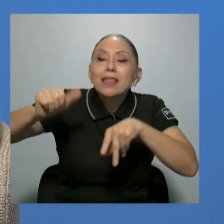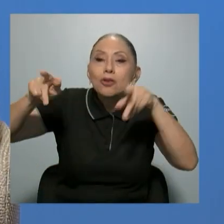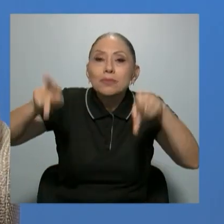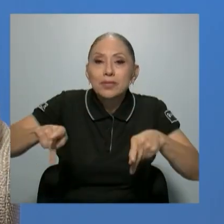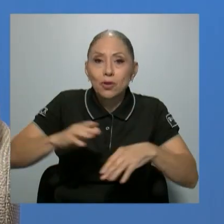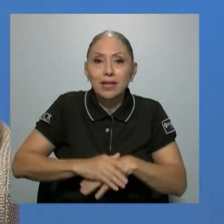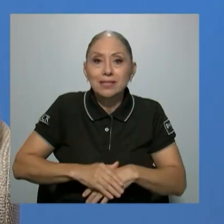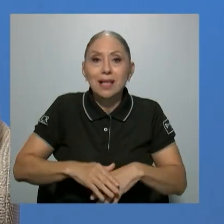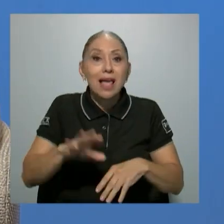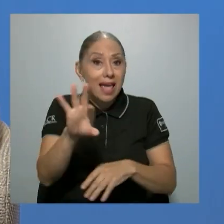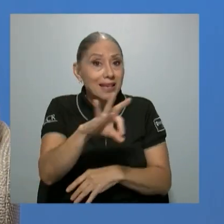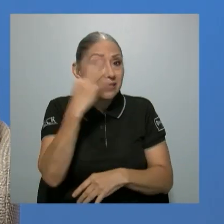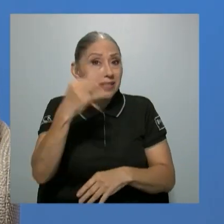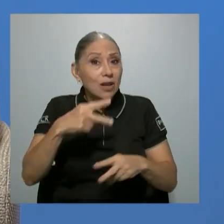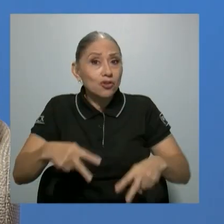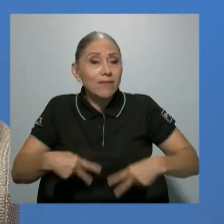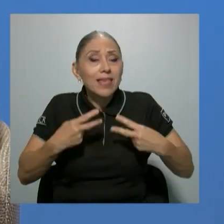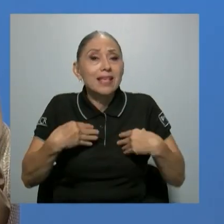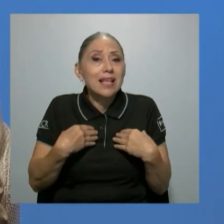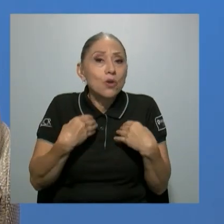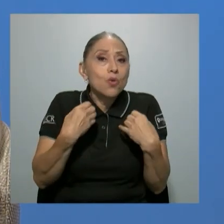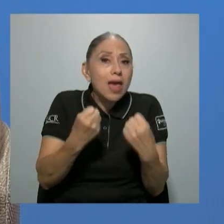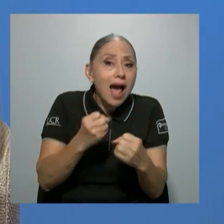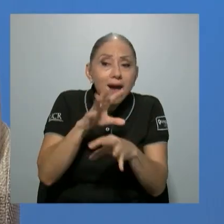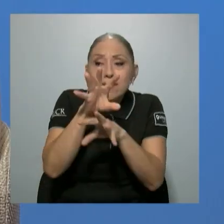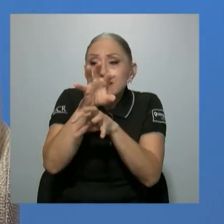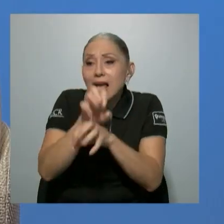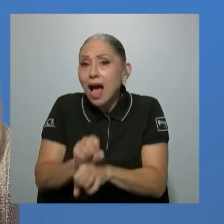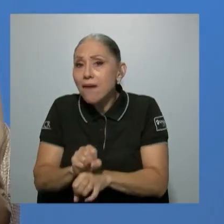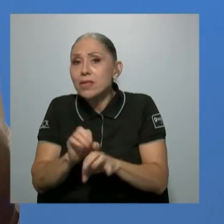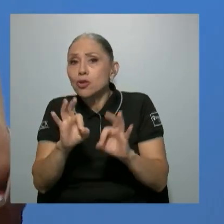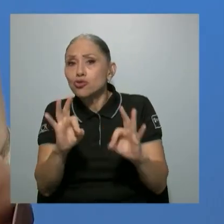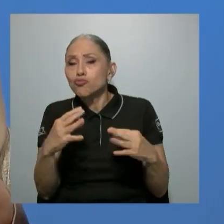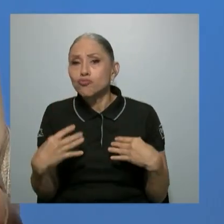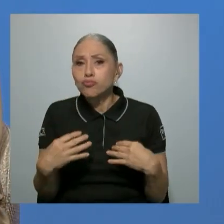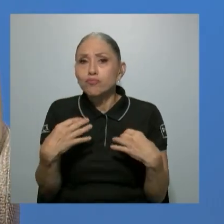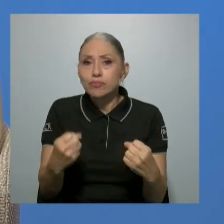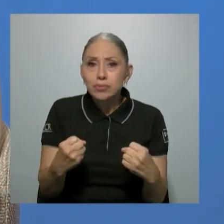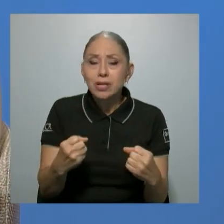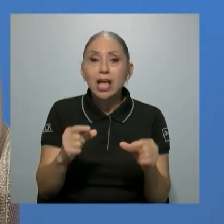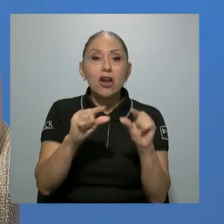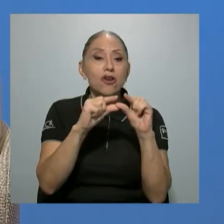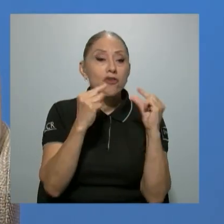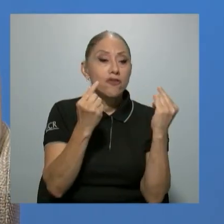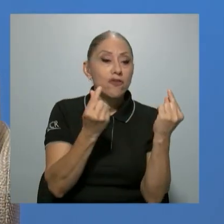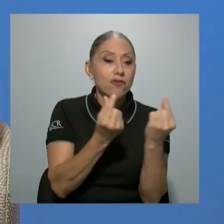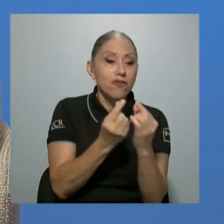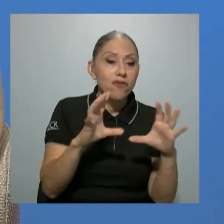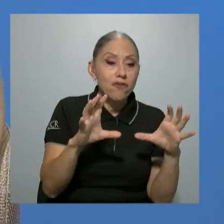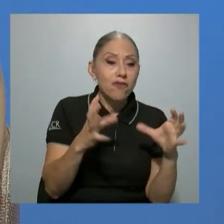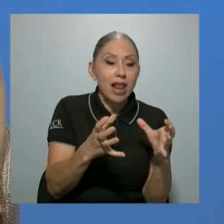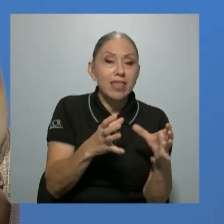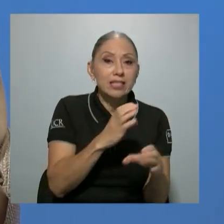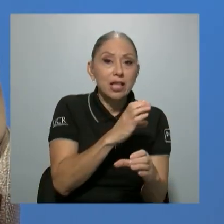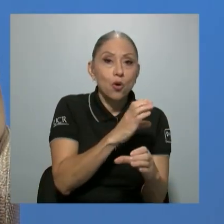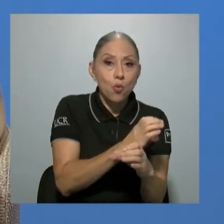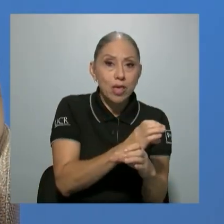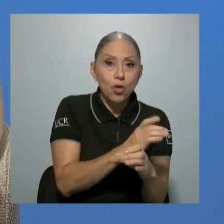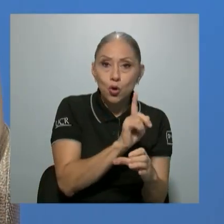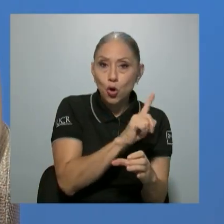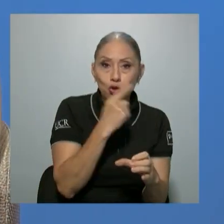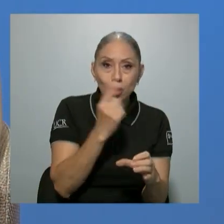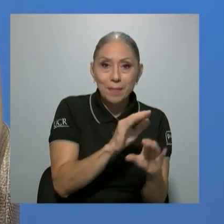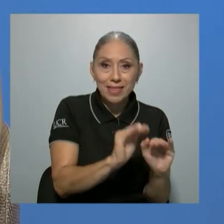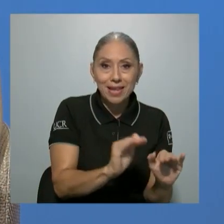coordinar mejor la institucionalidad, las redes de cuidado, no solo de infantiles, sino de personas adultas mayores, y que